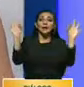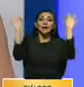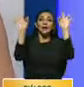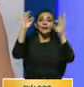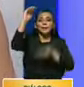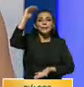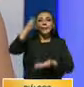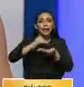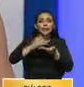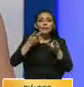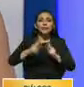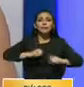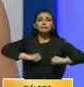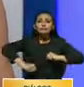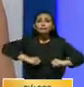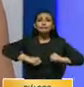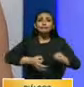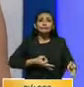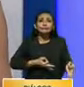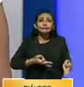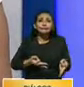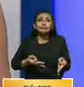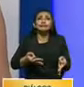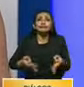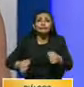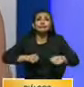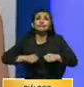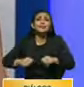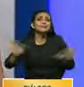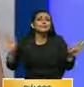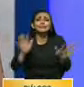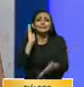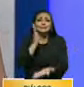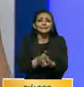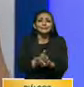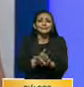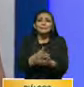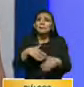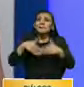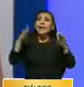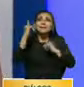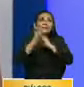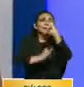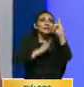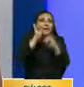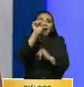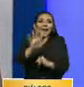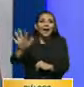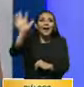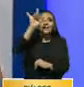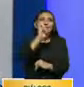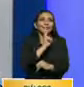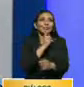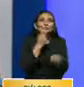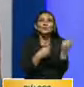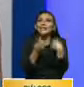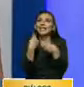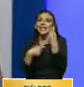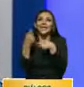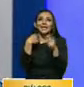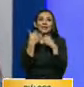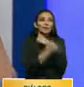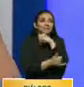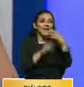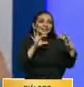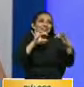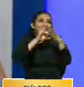la tramitología. Hay que abrirnos al mundo, a mercados internacionales como Asia, Estados Unidos, los países de la